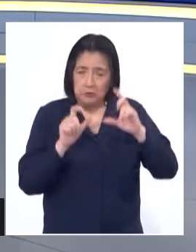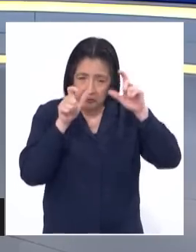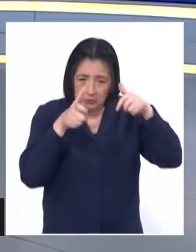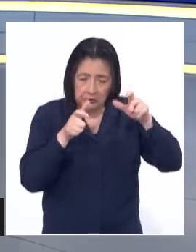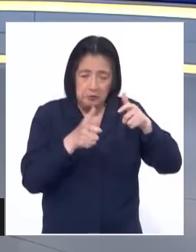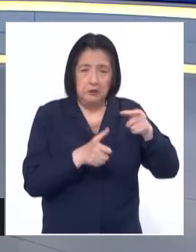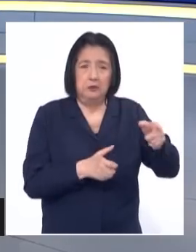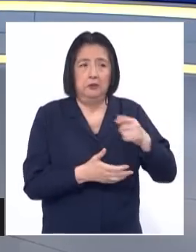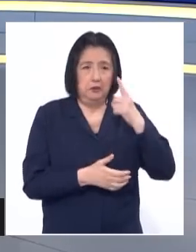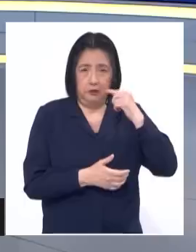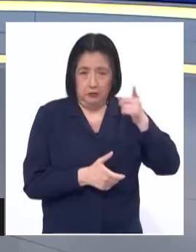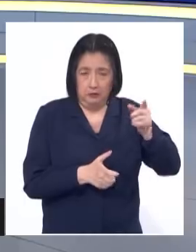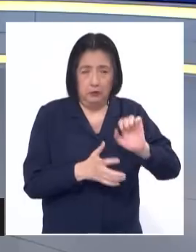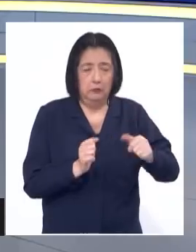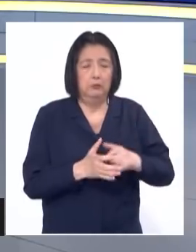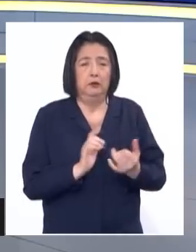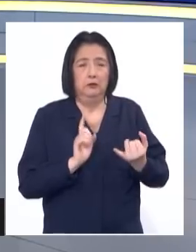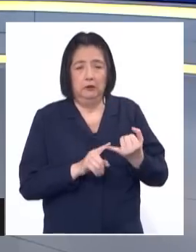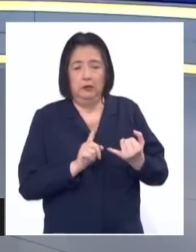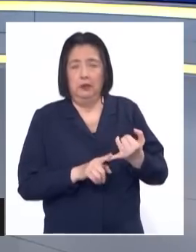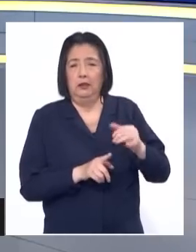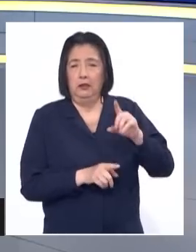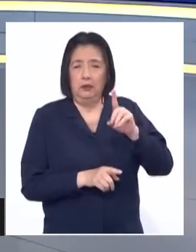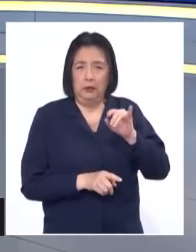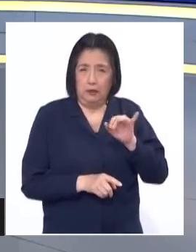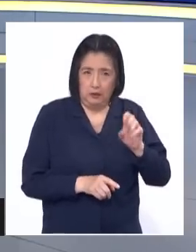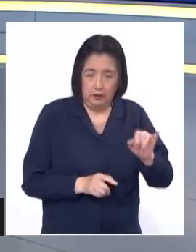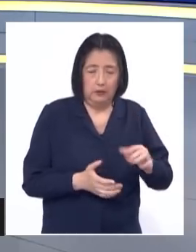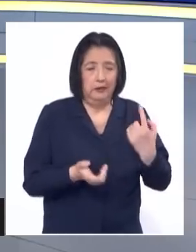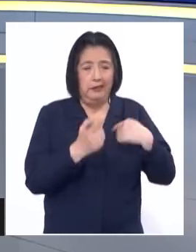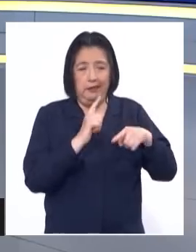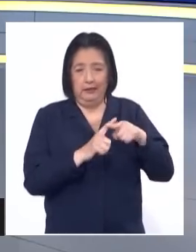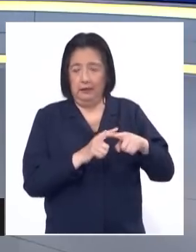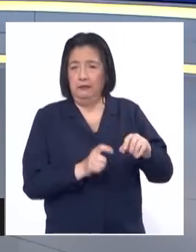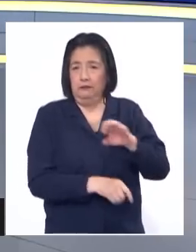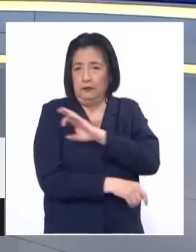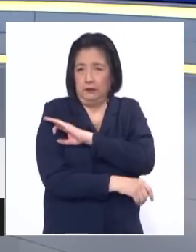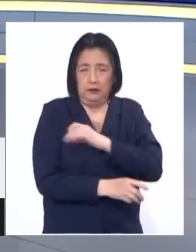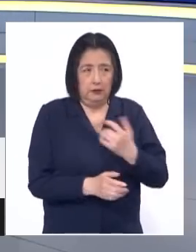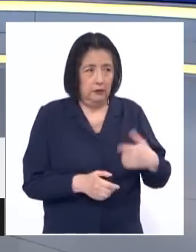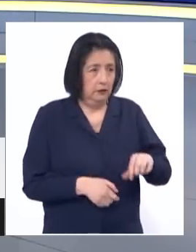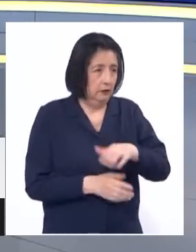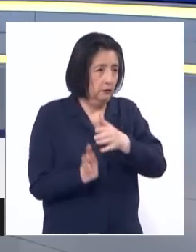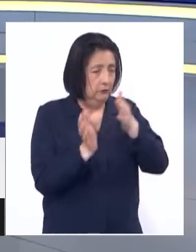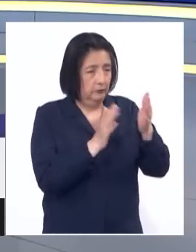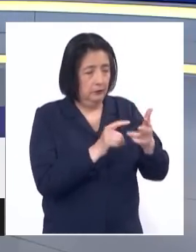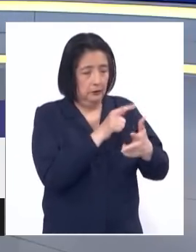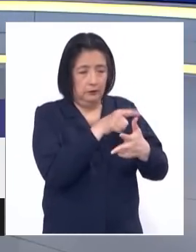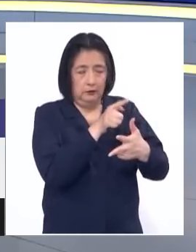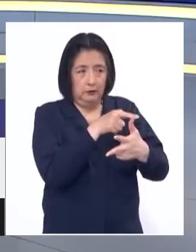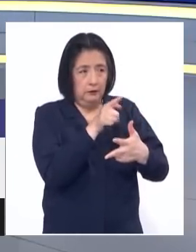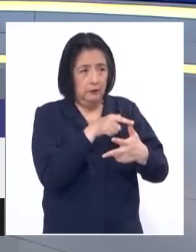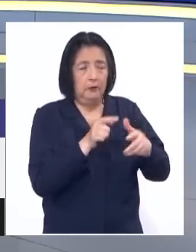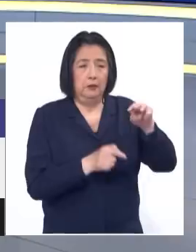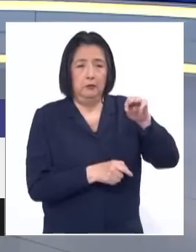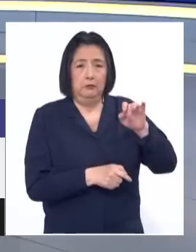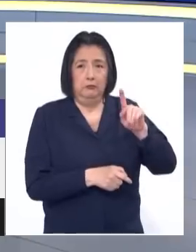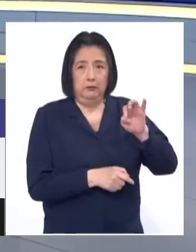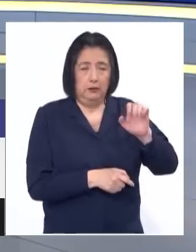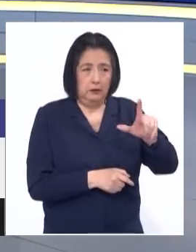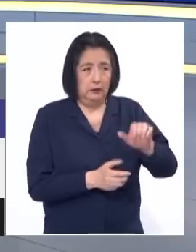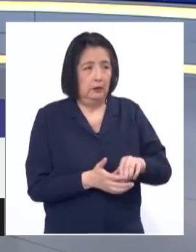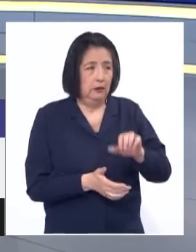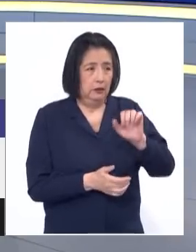congresistas como, por ejemplo, Gladys Echaíz, también exfiscal de la Nación, por cierto. Por otro lado, Miguel Ángel Girao Isidro, que